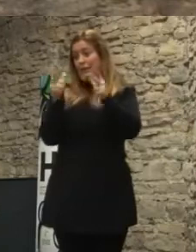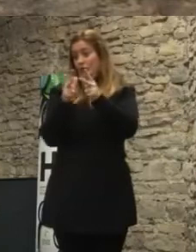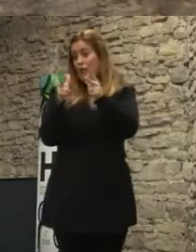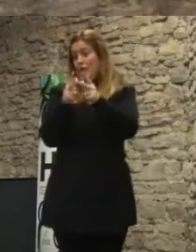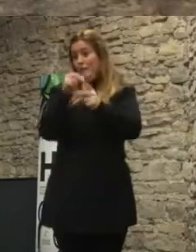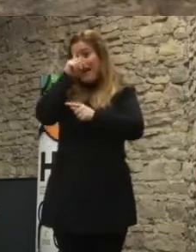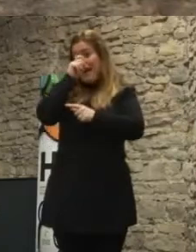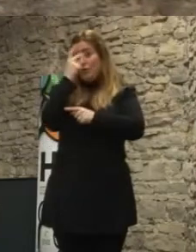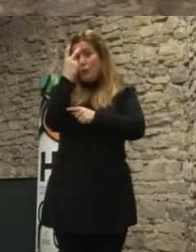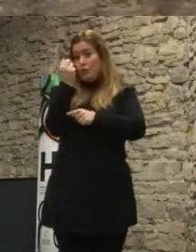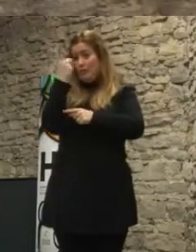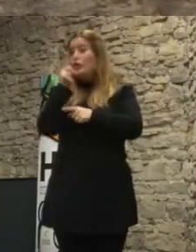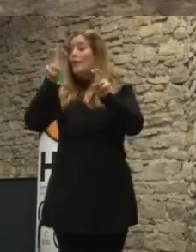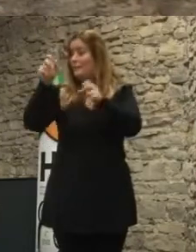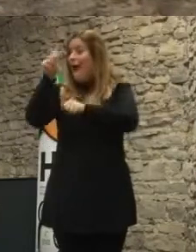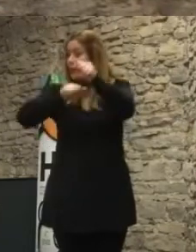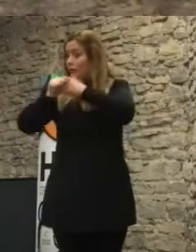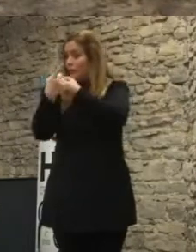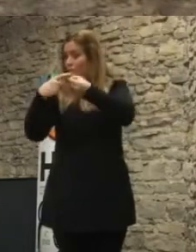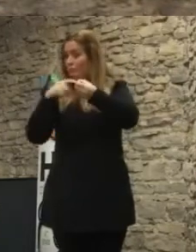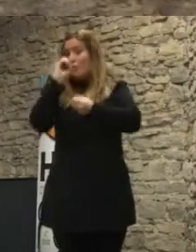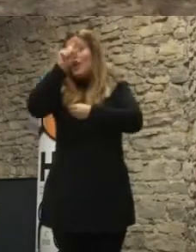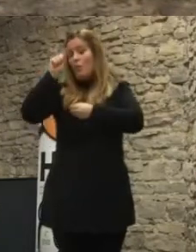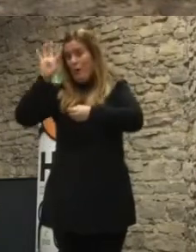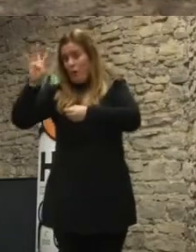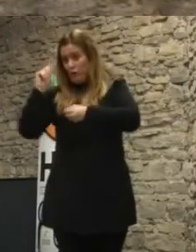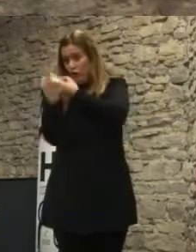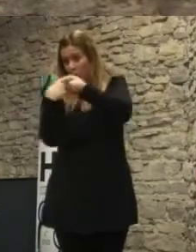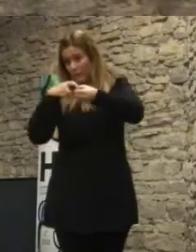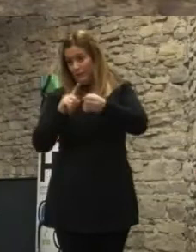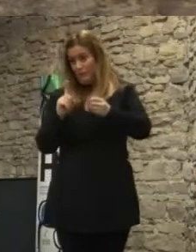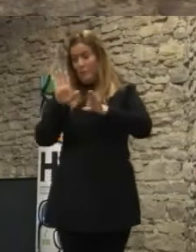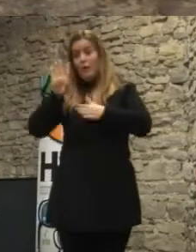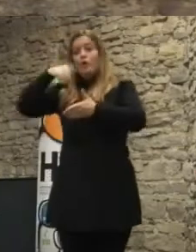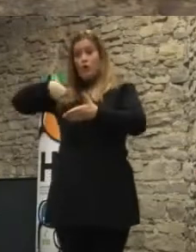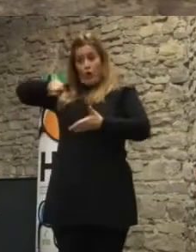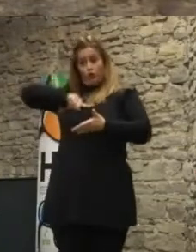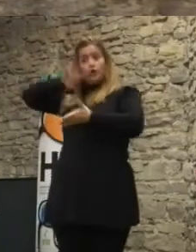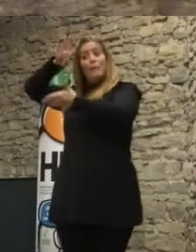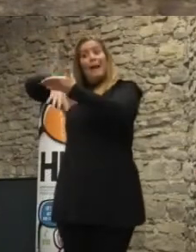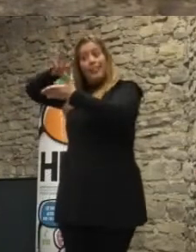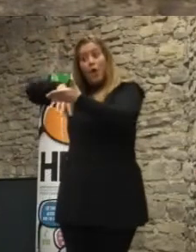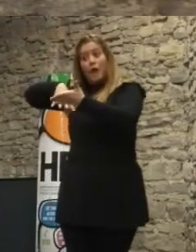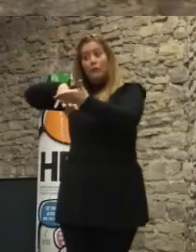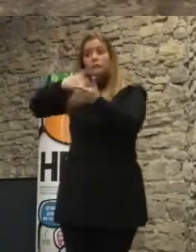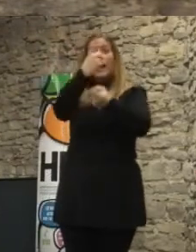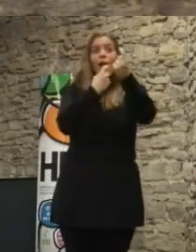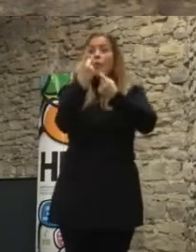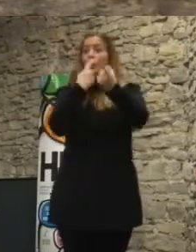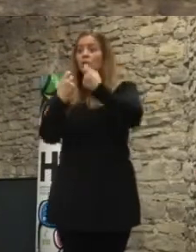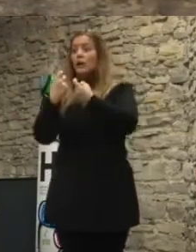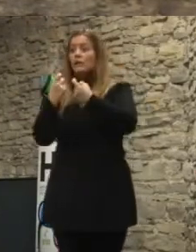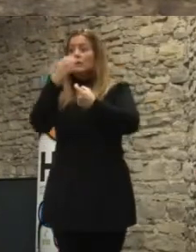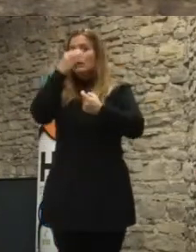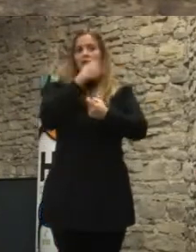Pero nosotros hemos hecho un par de encuestas en Barcelona que nos decían que si tú le preguntas a la ciudadanía de